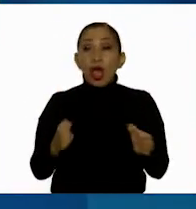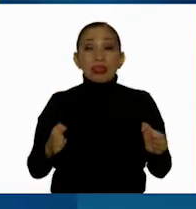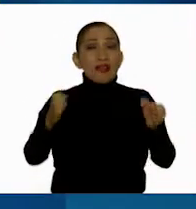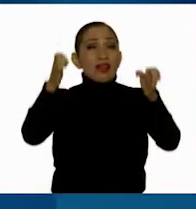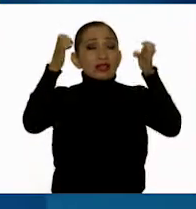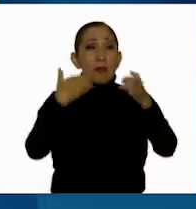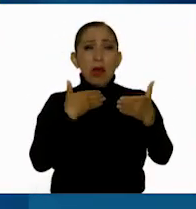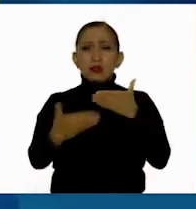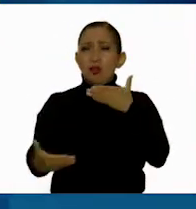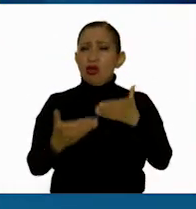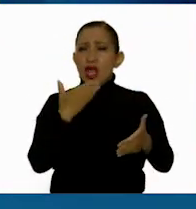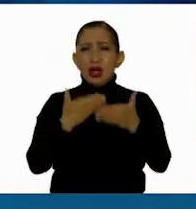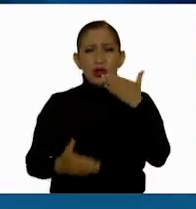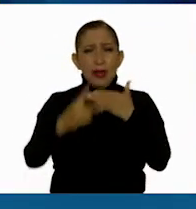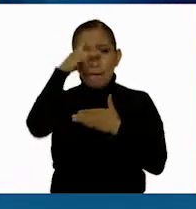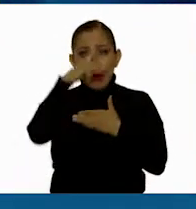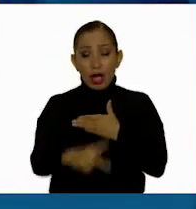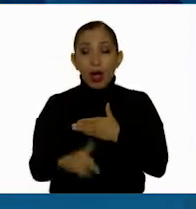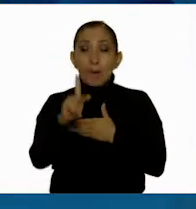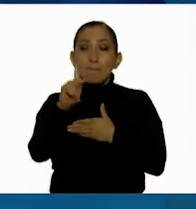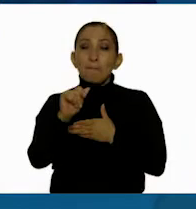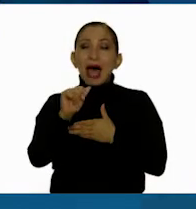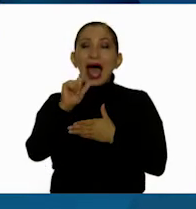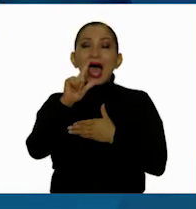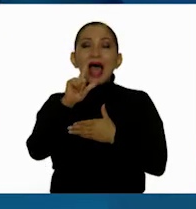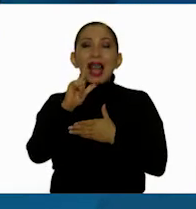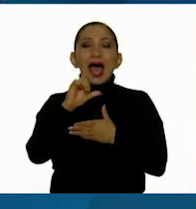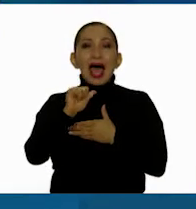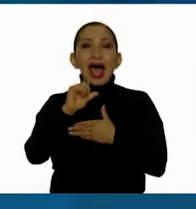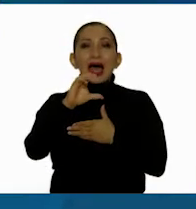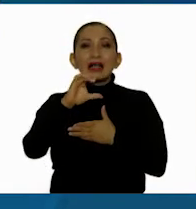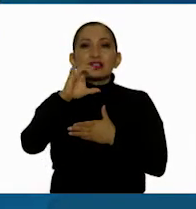más modernos de la capital, el Palacio de Minería.